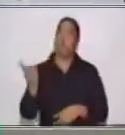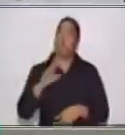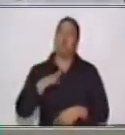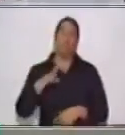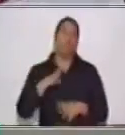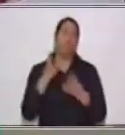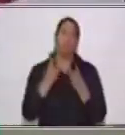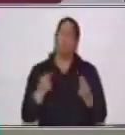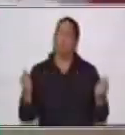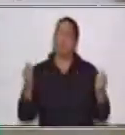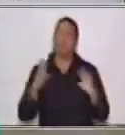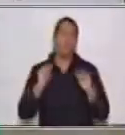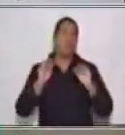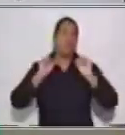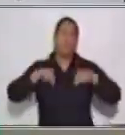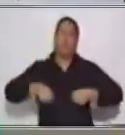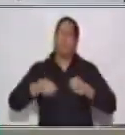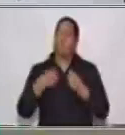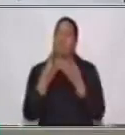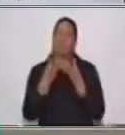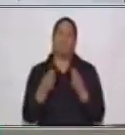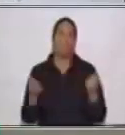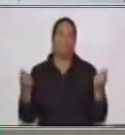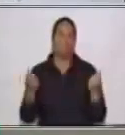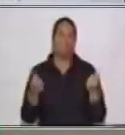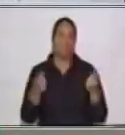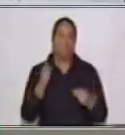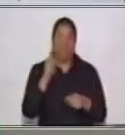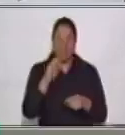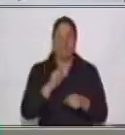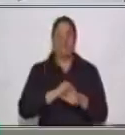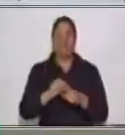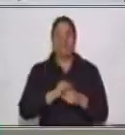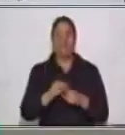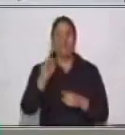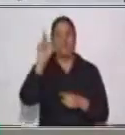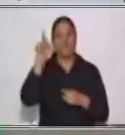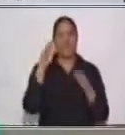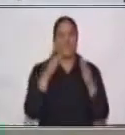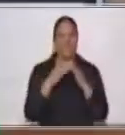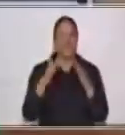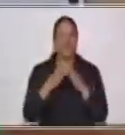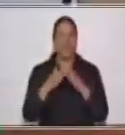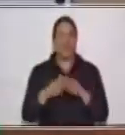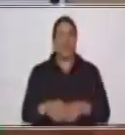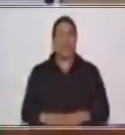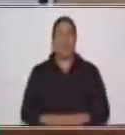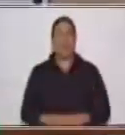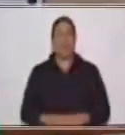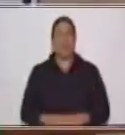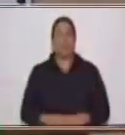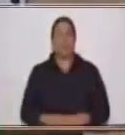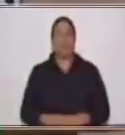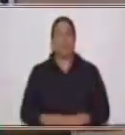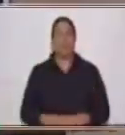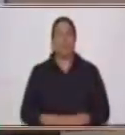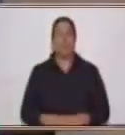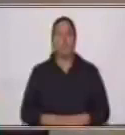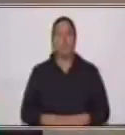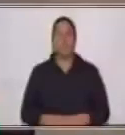Y vamos a repasar en casa. Te invito a que